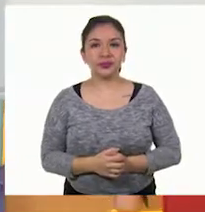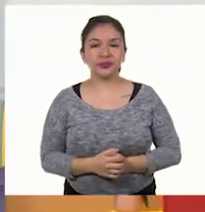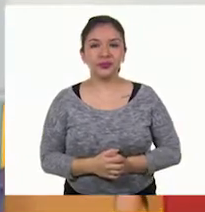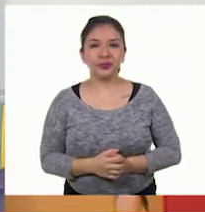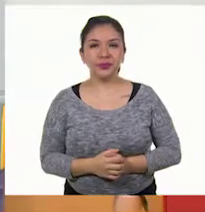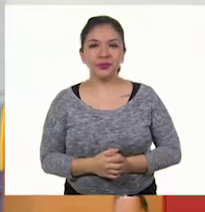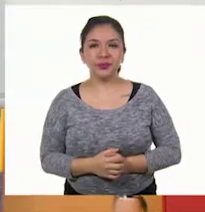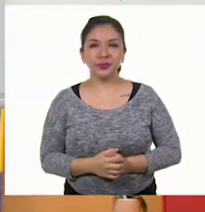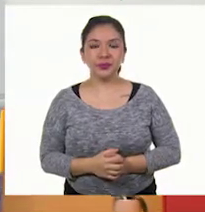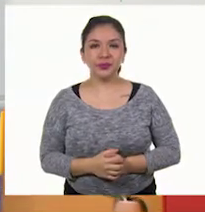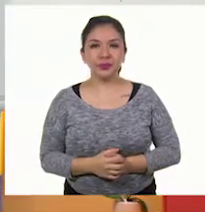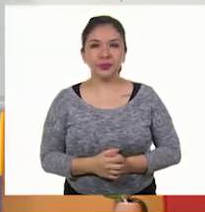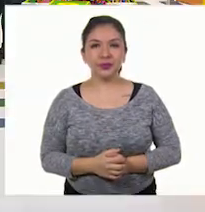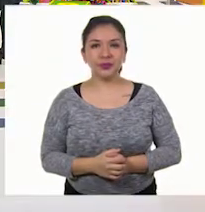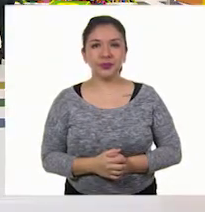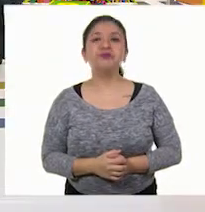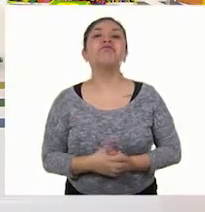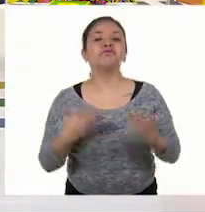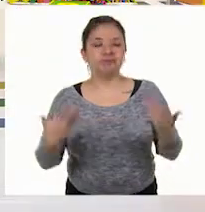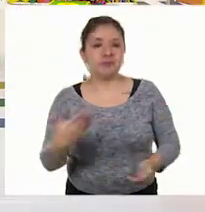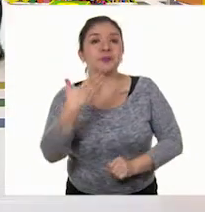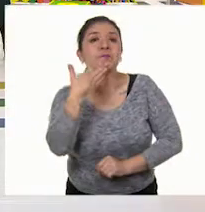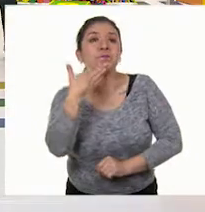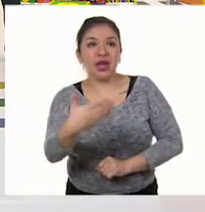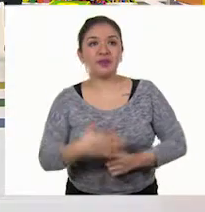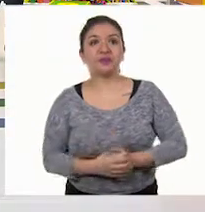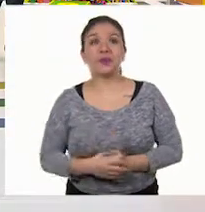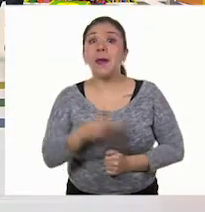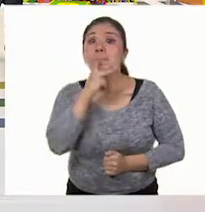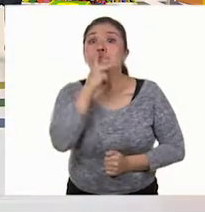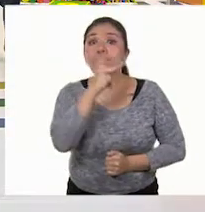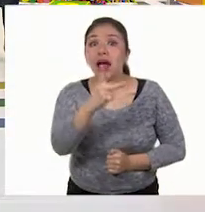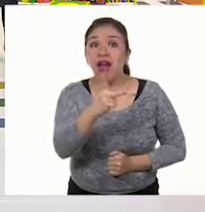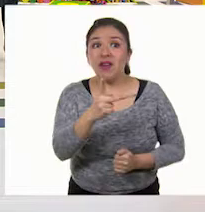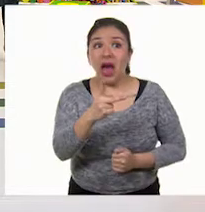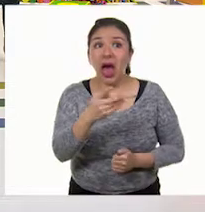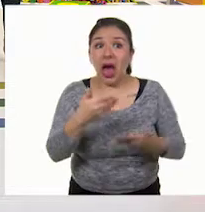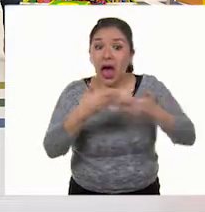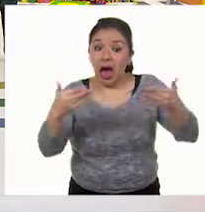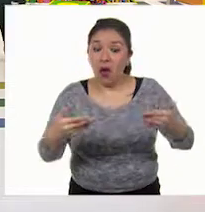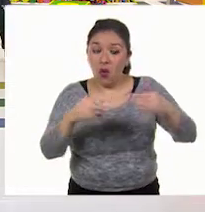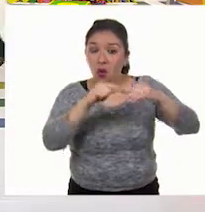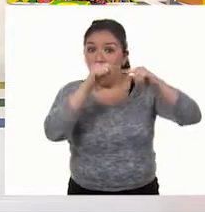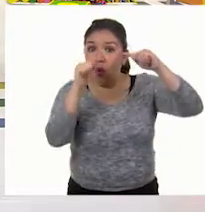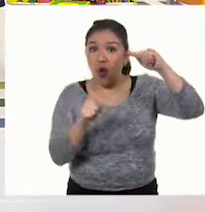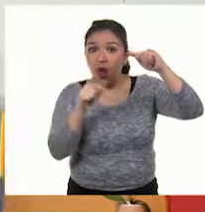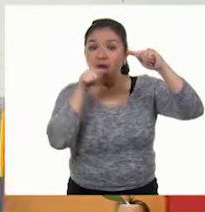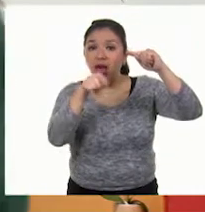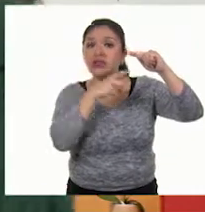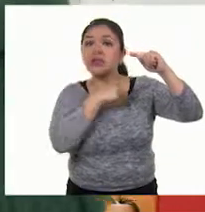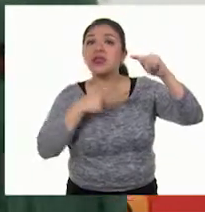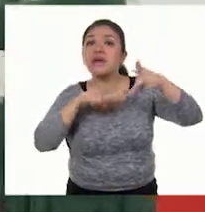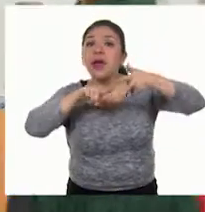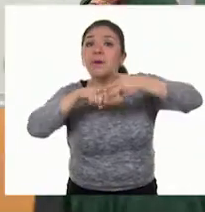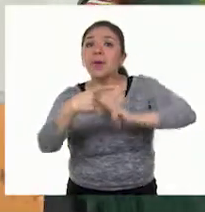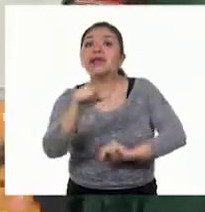Mariana. Pues bien, ajá, la palabra que voy a escribir aquí debe de iniciar con